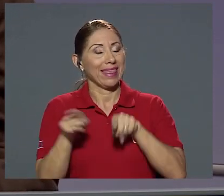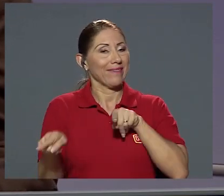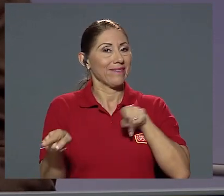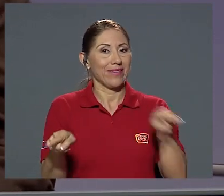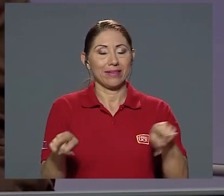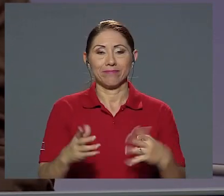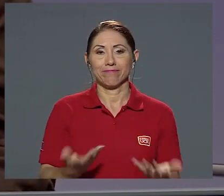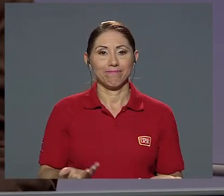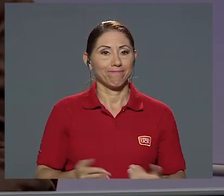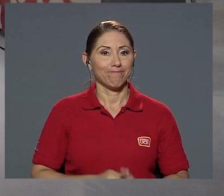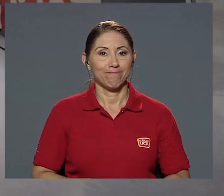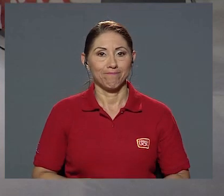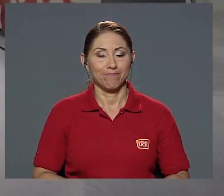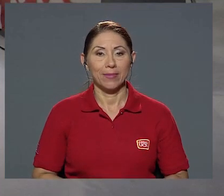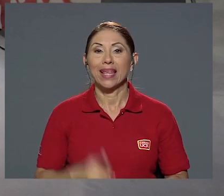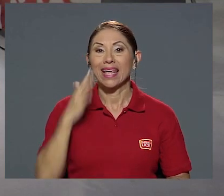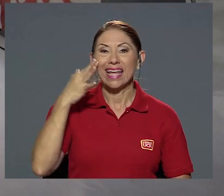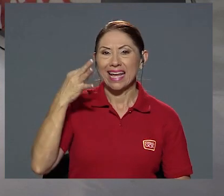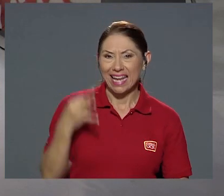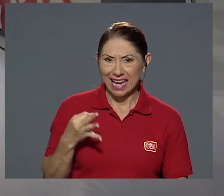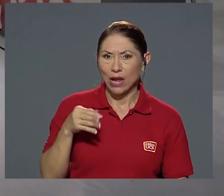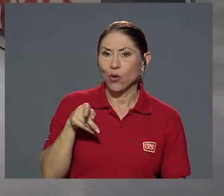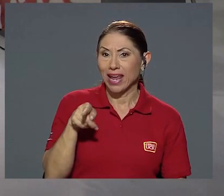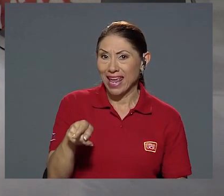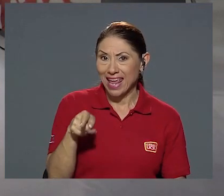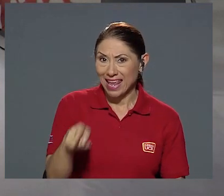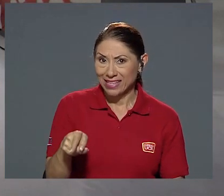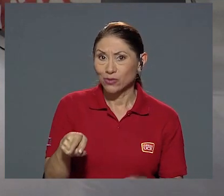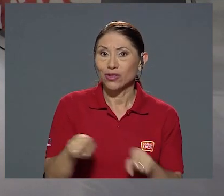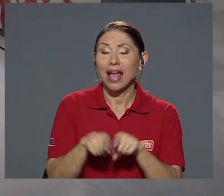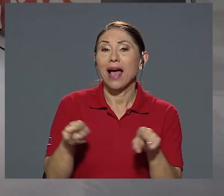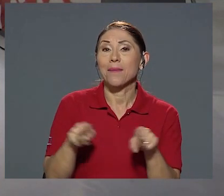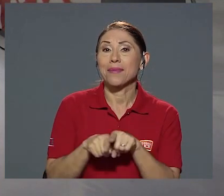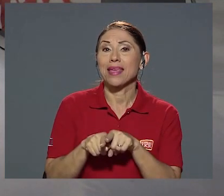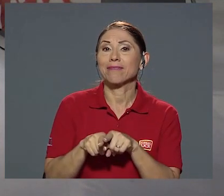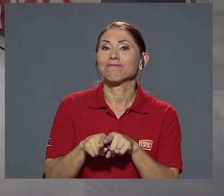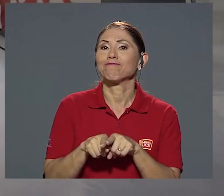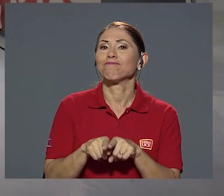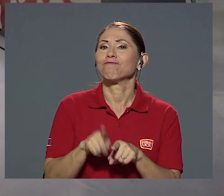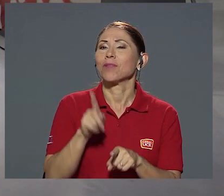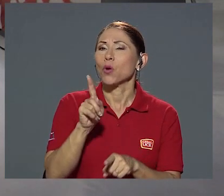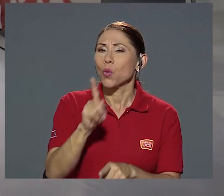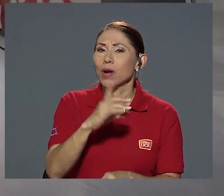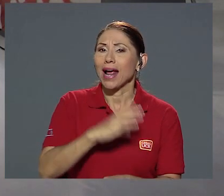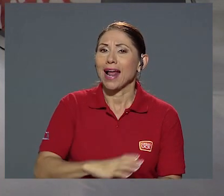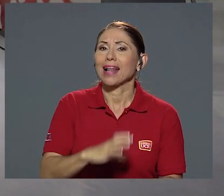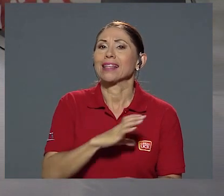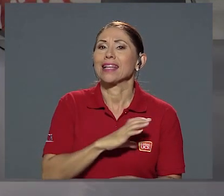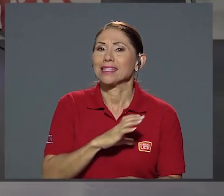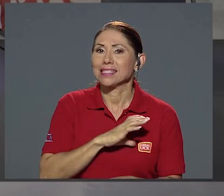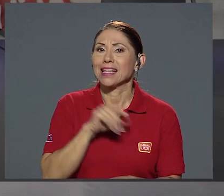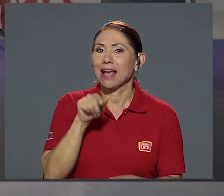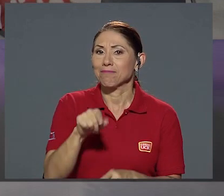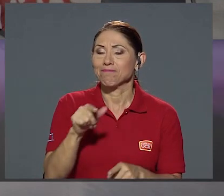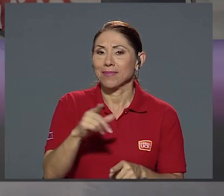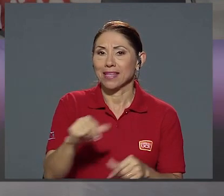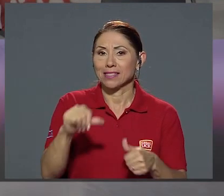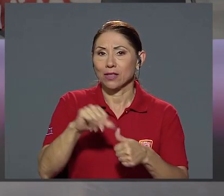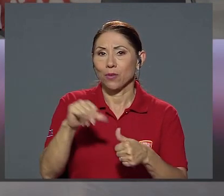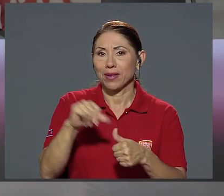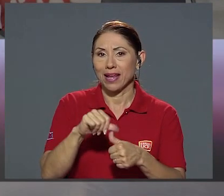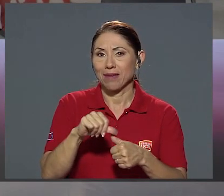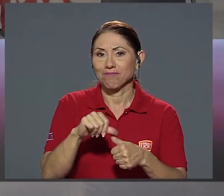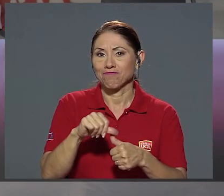de distancia. Creo que eso va de la mano de una característica que no se puede escapar de un análisis de Centroamérica, que es la